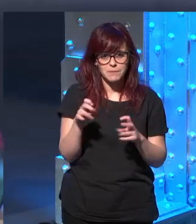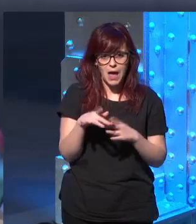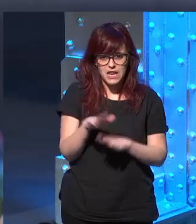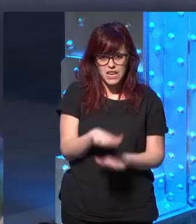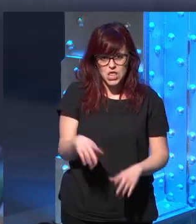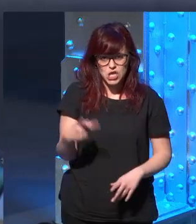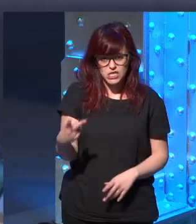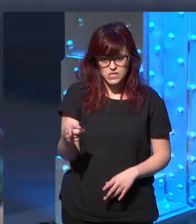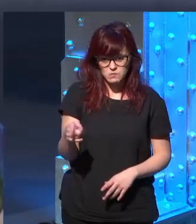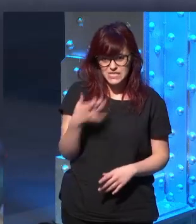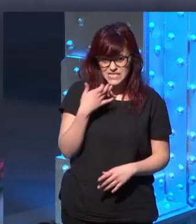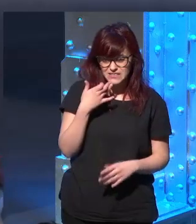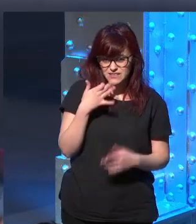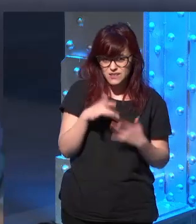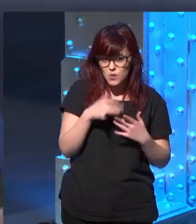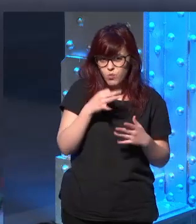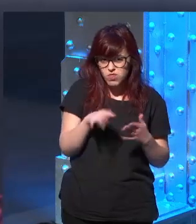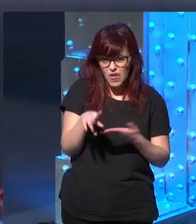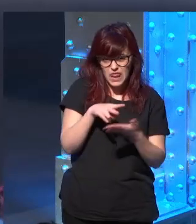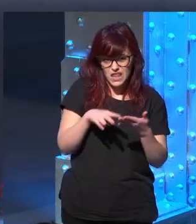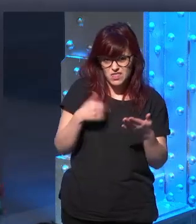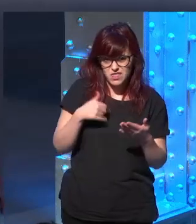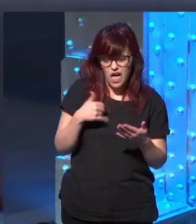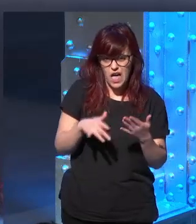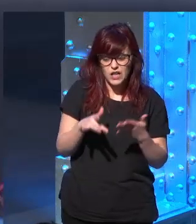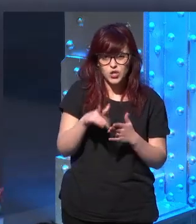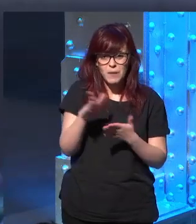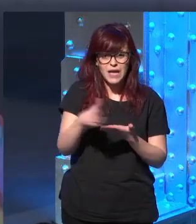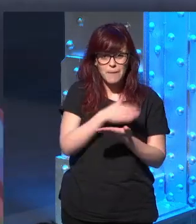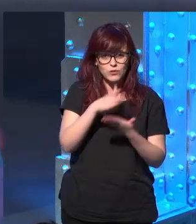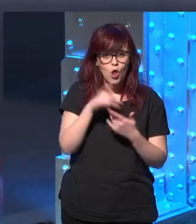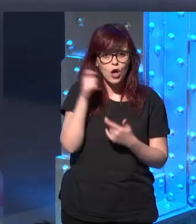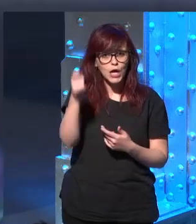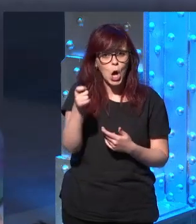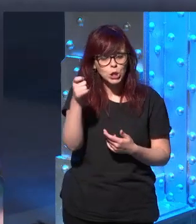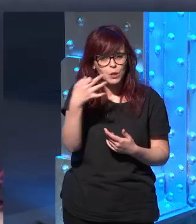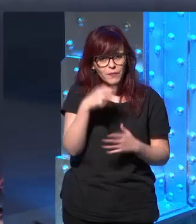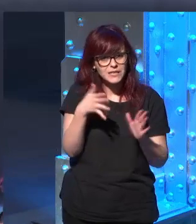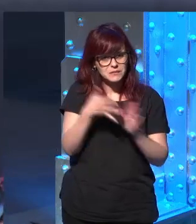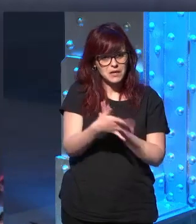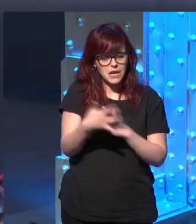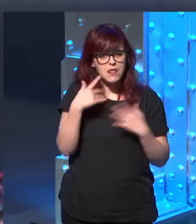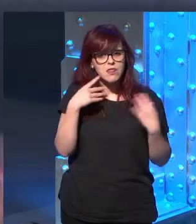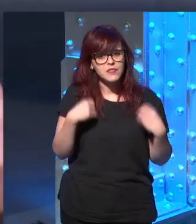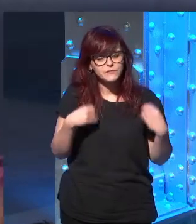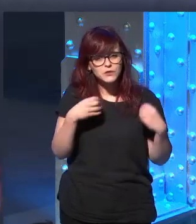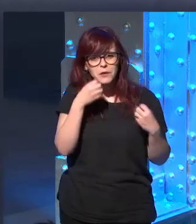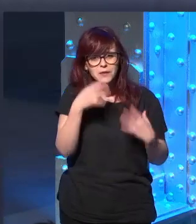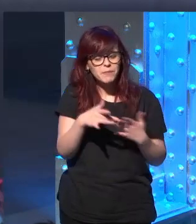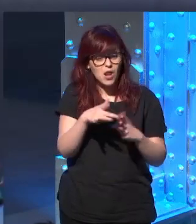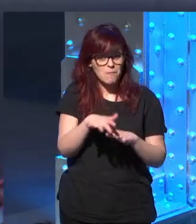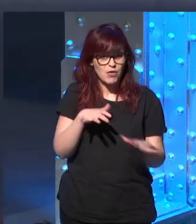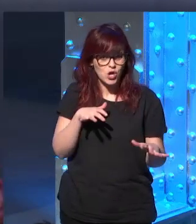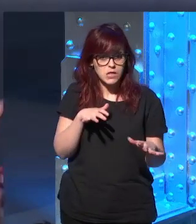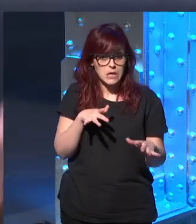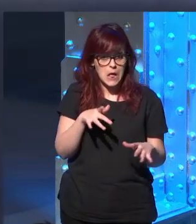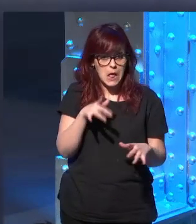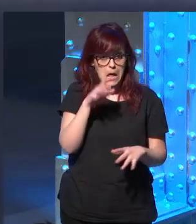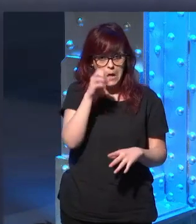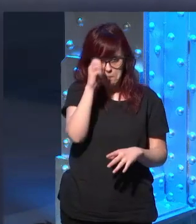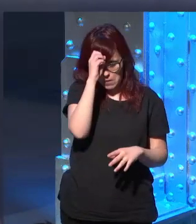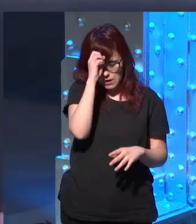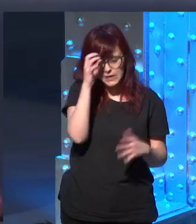niños que dices, sí, estos niños le puedes leer ya algún capítulo del Quijote explicándoselo y se lo van a pasar bien, pero la gran mayoría en